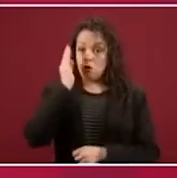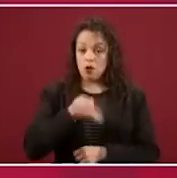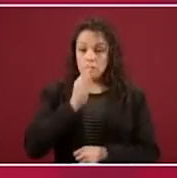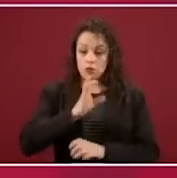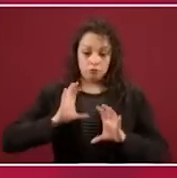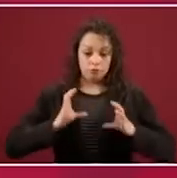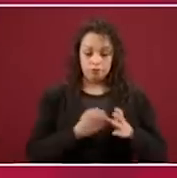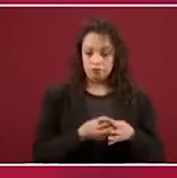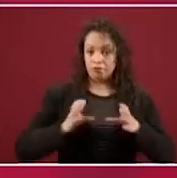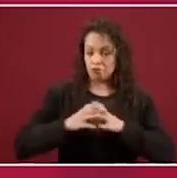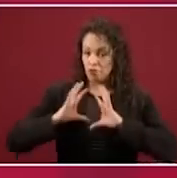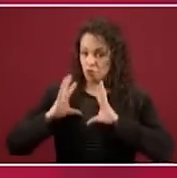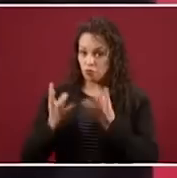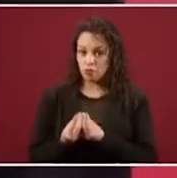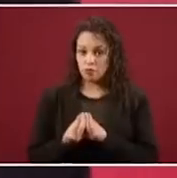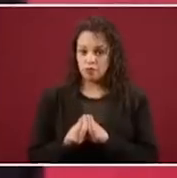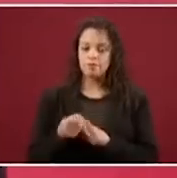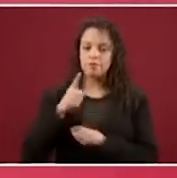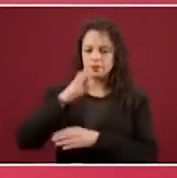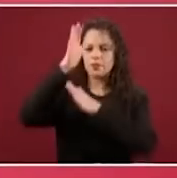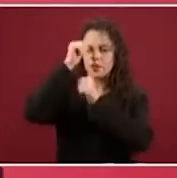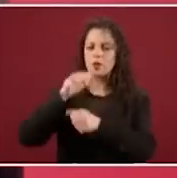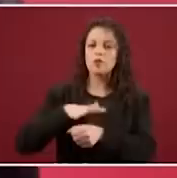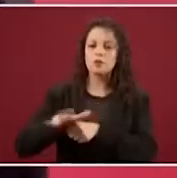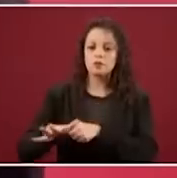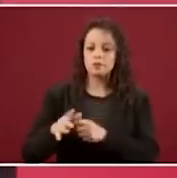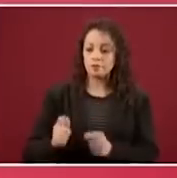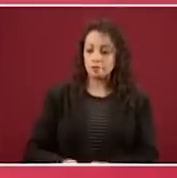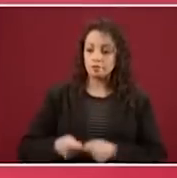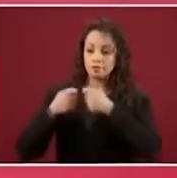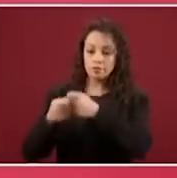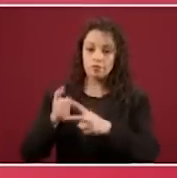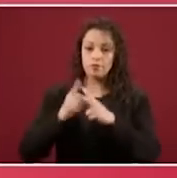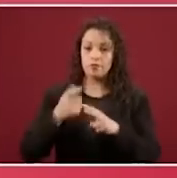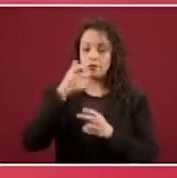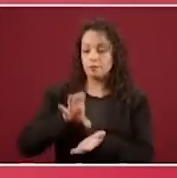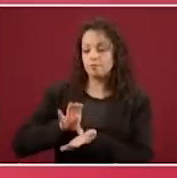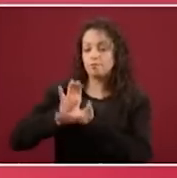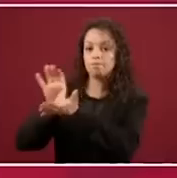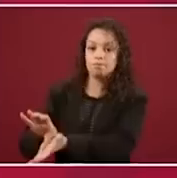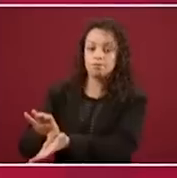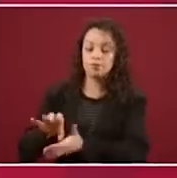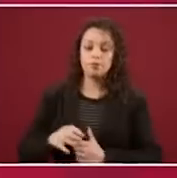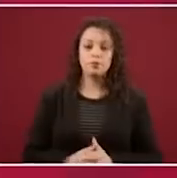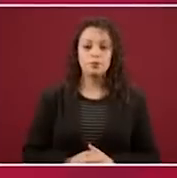completa, el acuerdo es que se les entrega su presupuesto